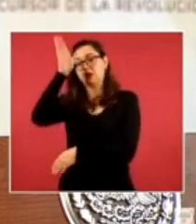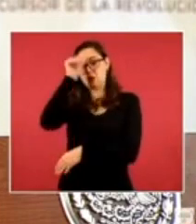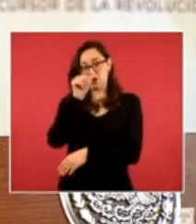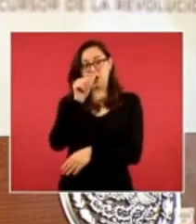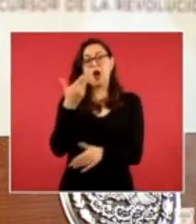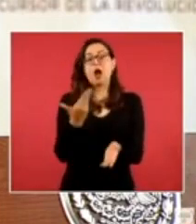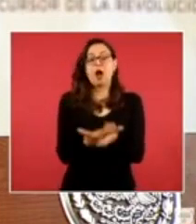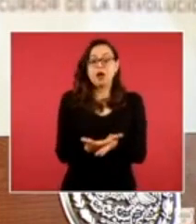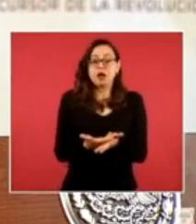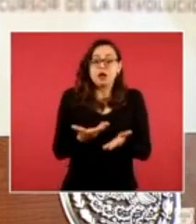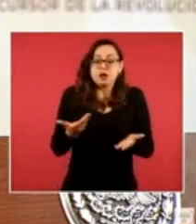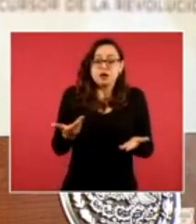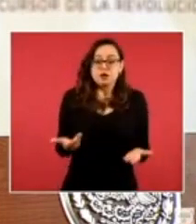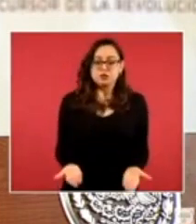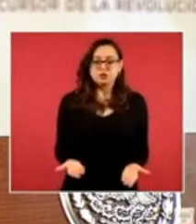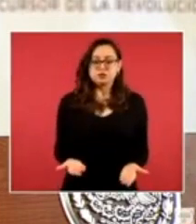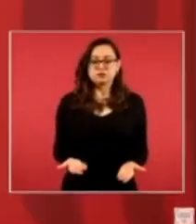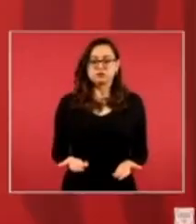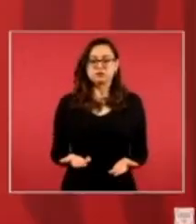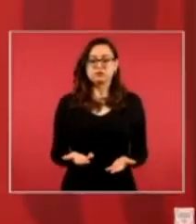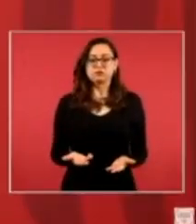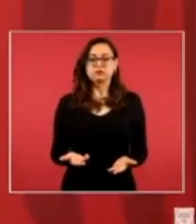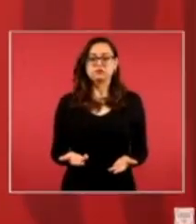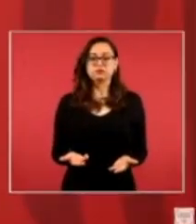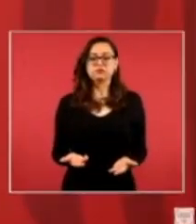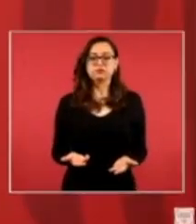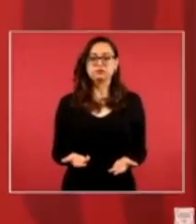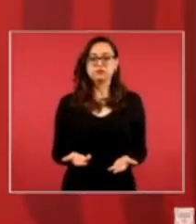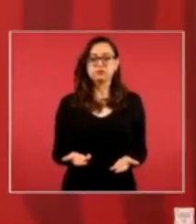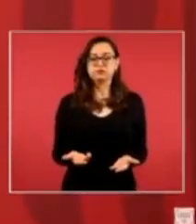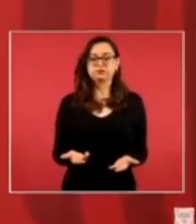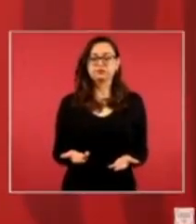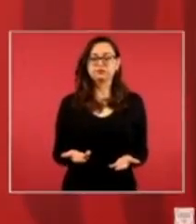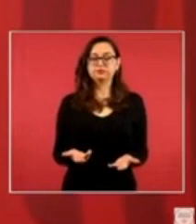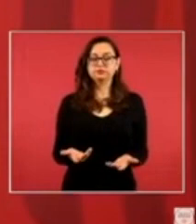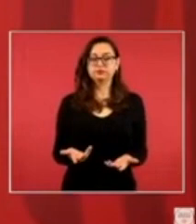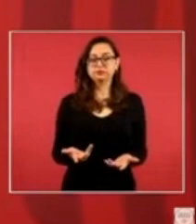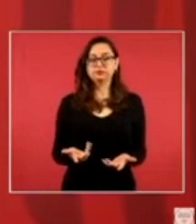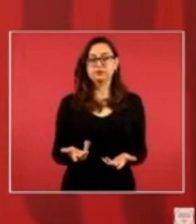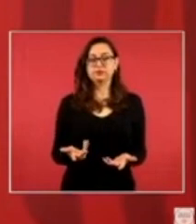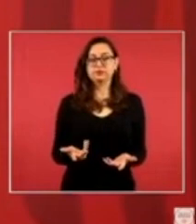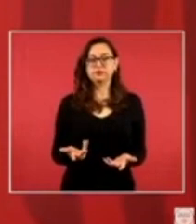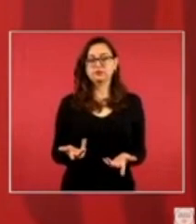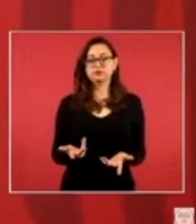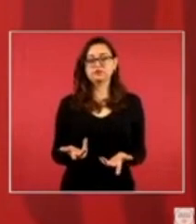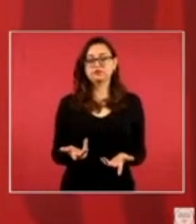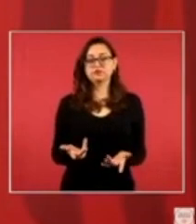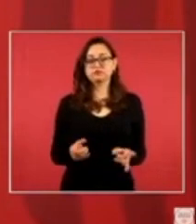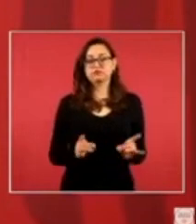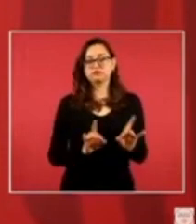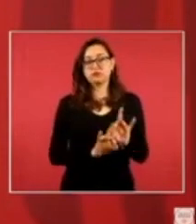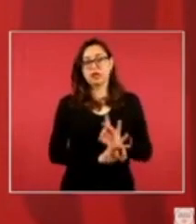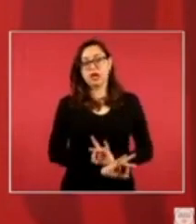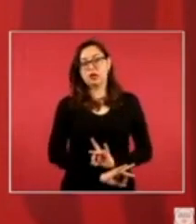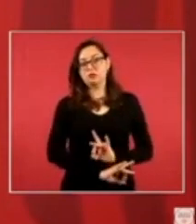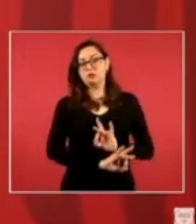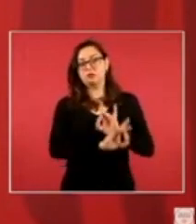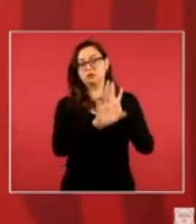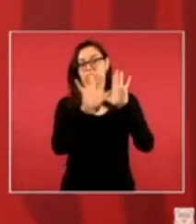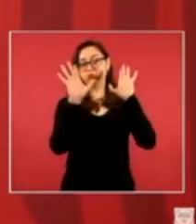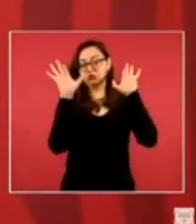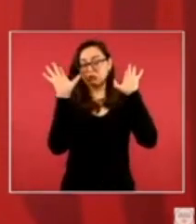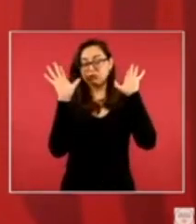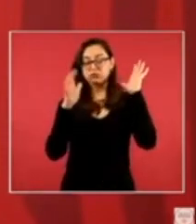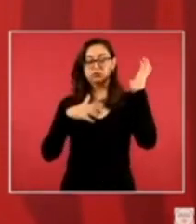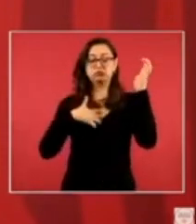gobierno de Zacatecas, que encabeza David Monreal, hermano de Ricardo, y los Estados Unidos para la operación del FBI